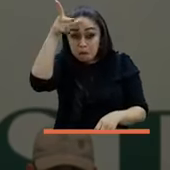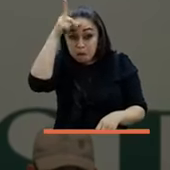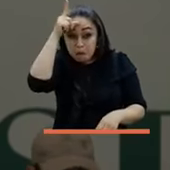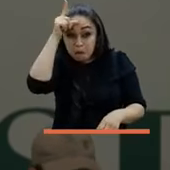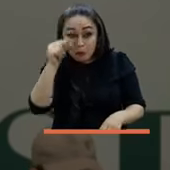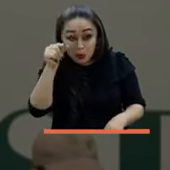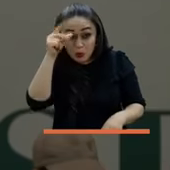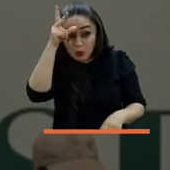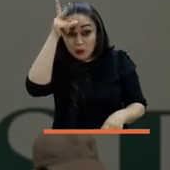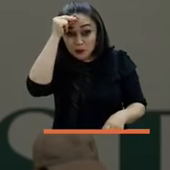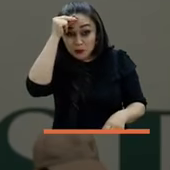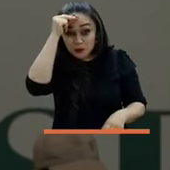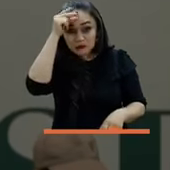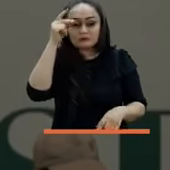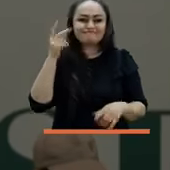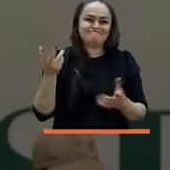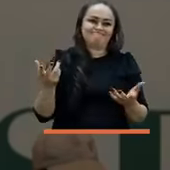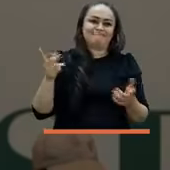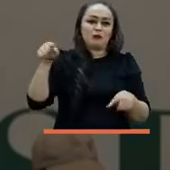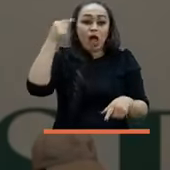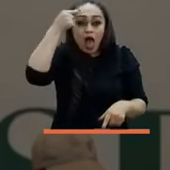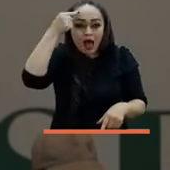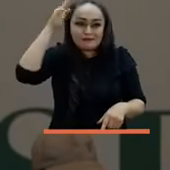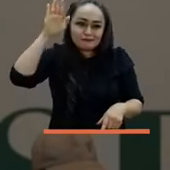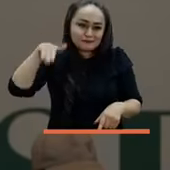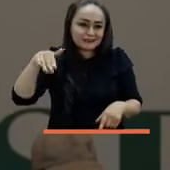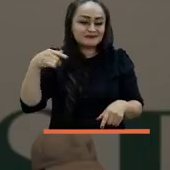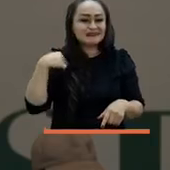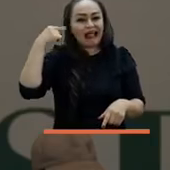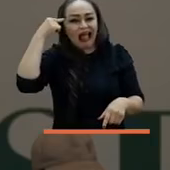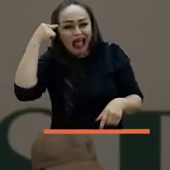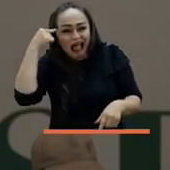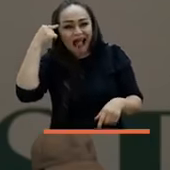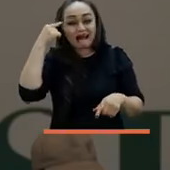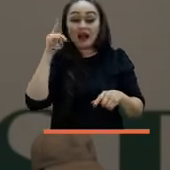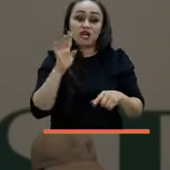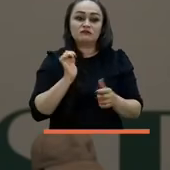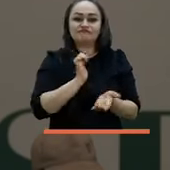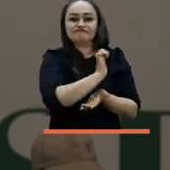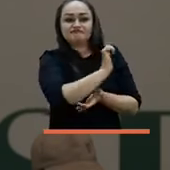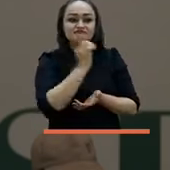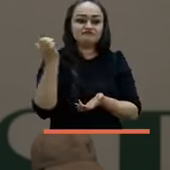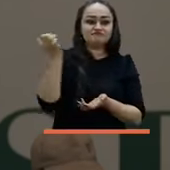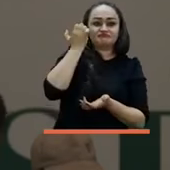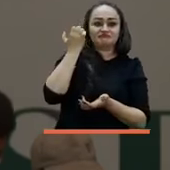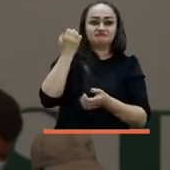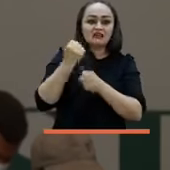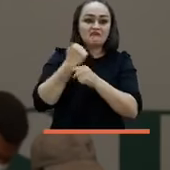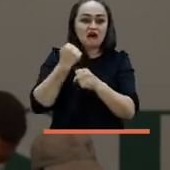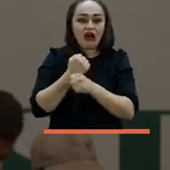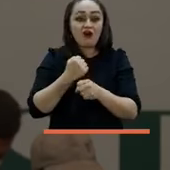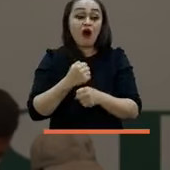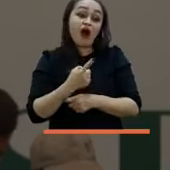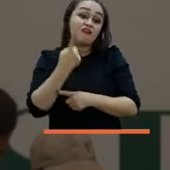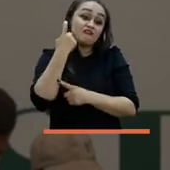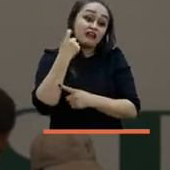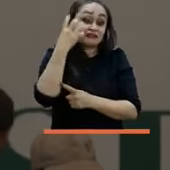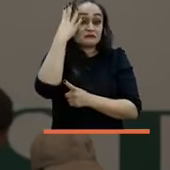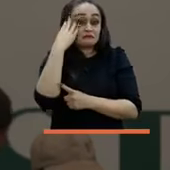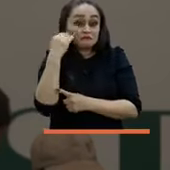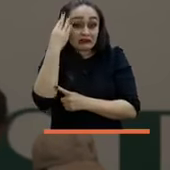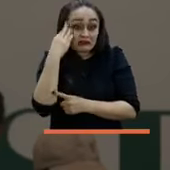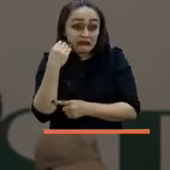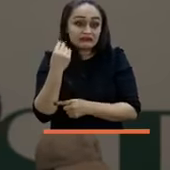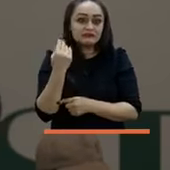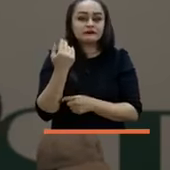desde esa estigmatización no no le demos el trabajo o no tiene experiencia porque la experiencia también es